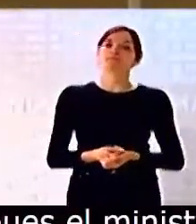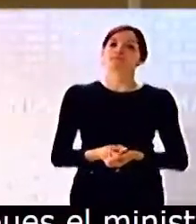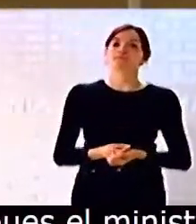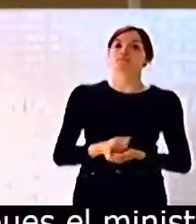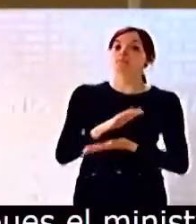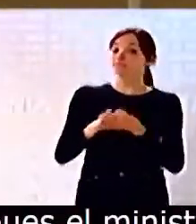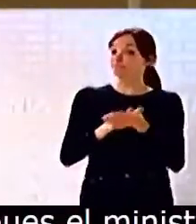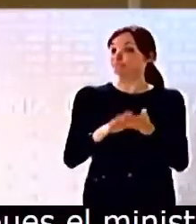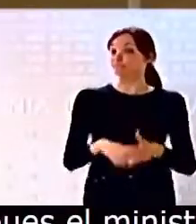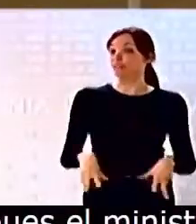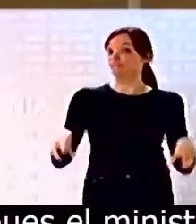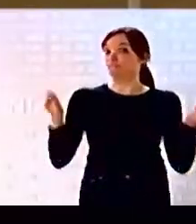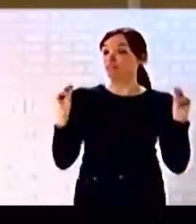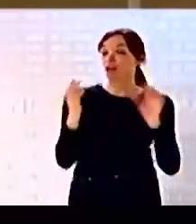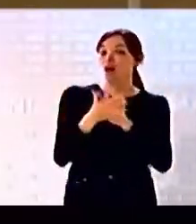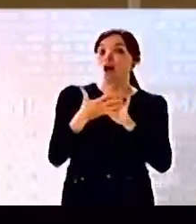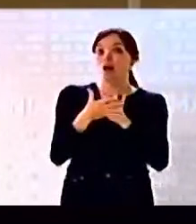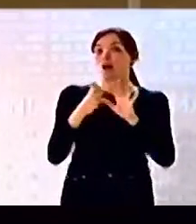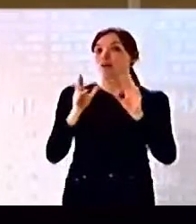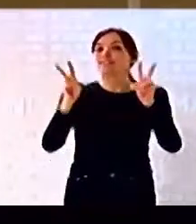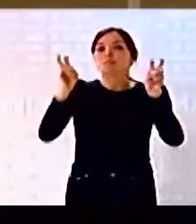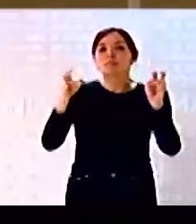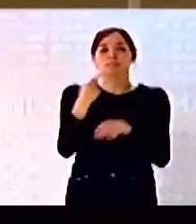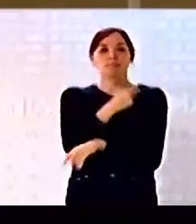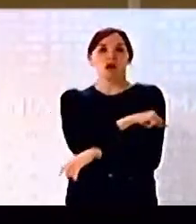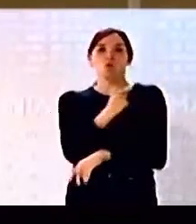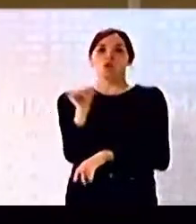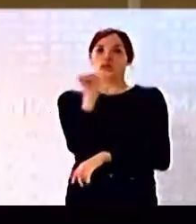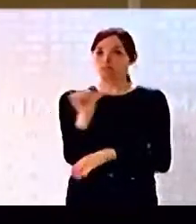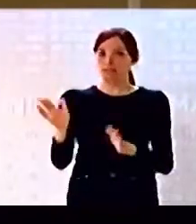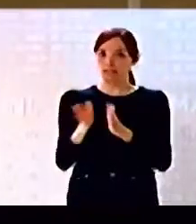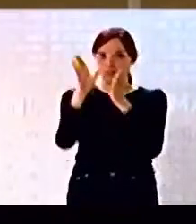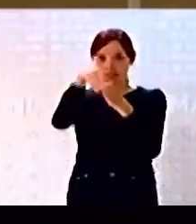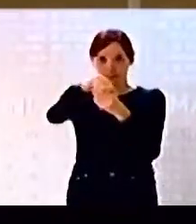Termino hablándoles de la vacunación en Semana Santa.